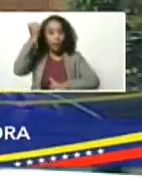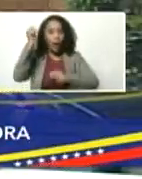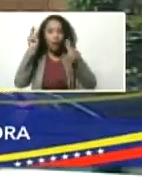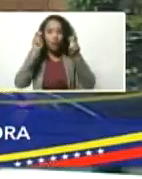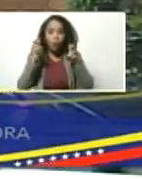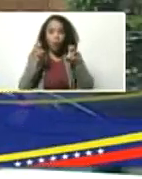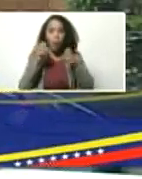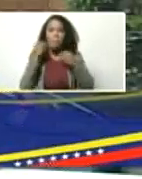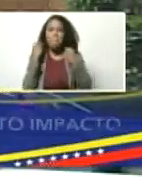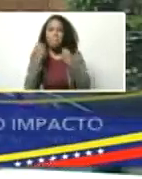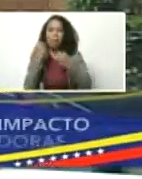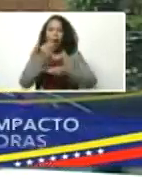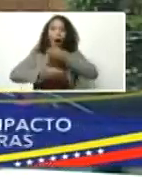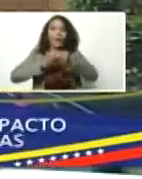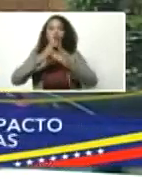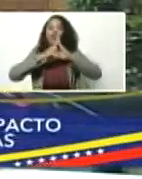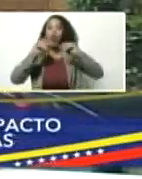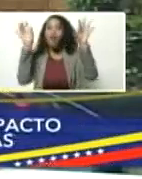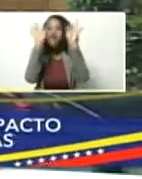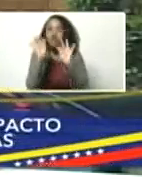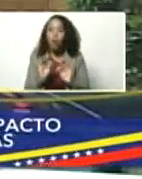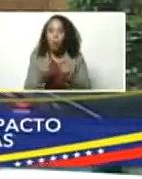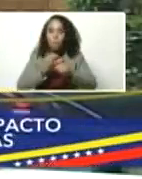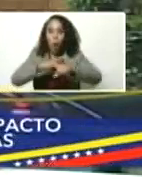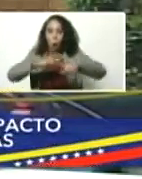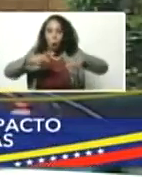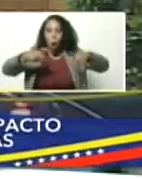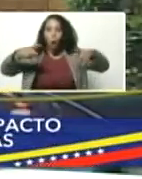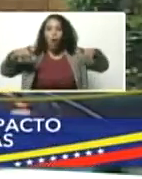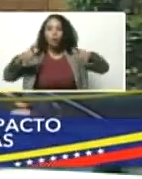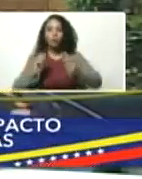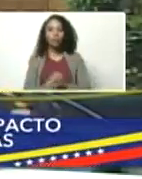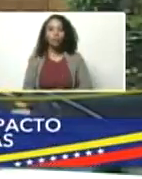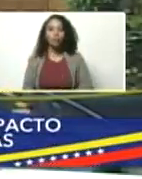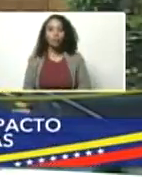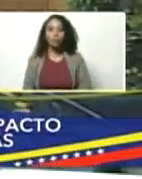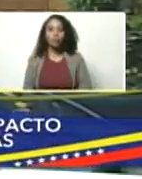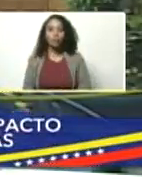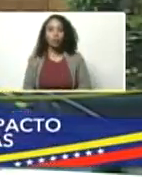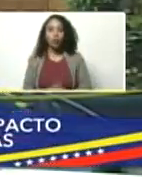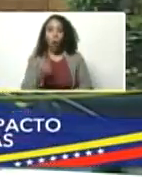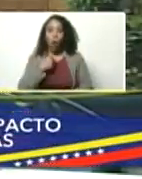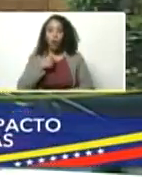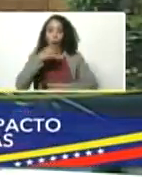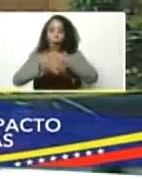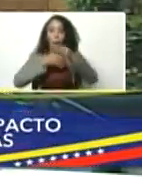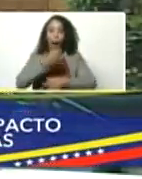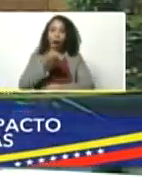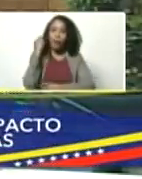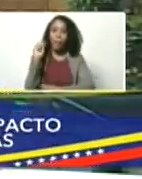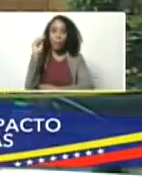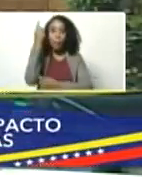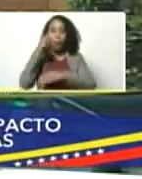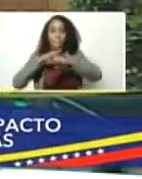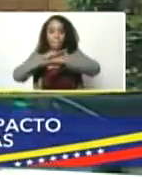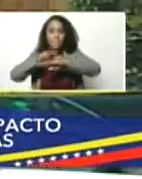Para crear todos los mecanismos del crecimiento. Lo que yo hablaba ayer con el primer